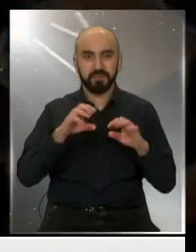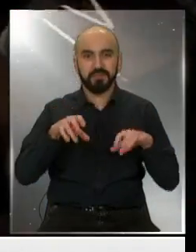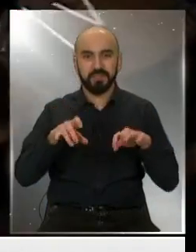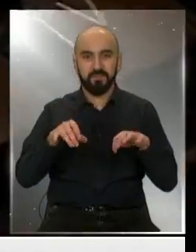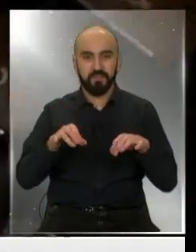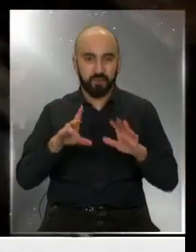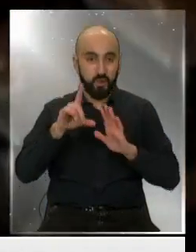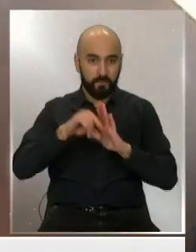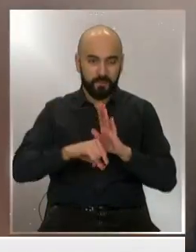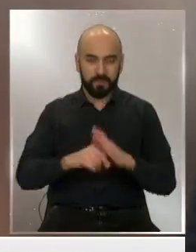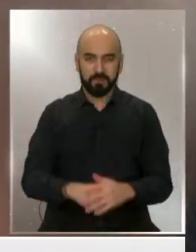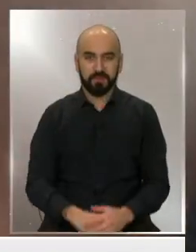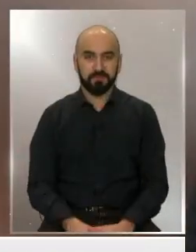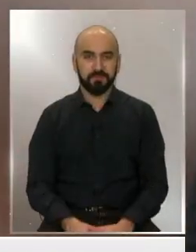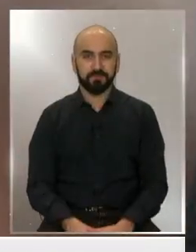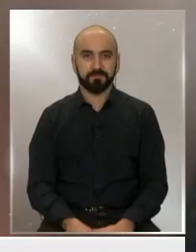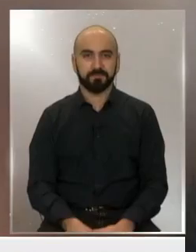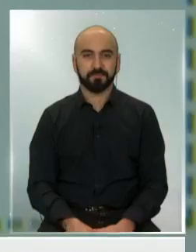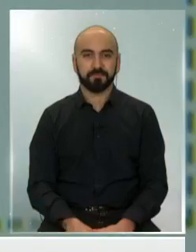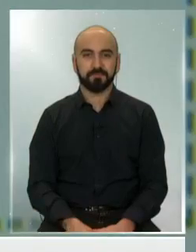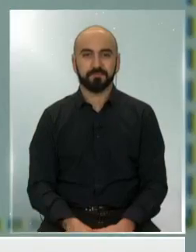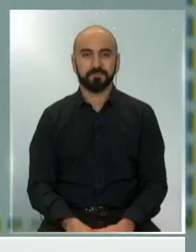ciberofertas.